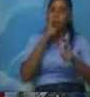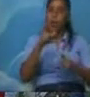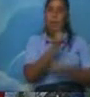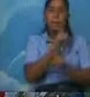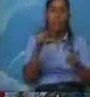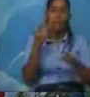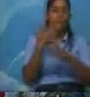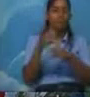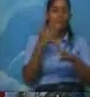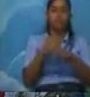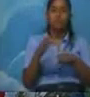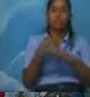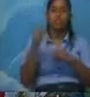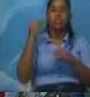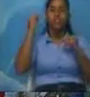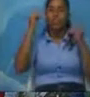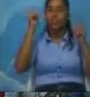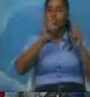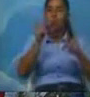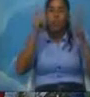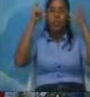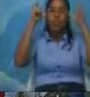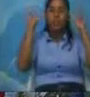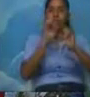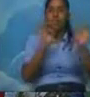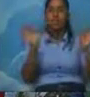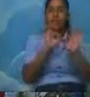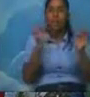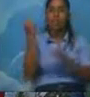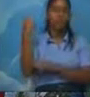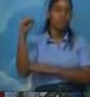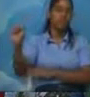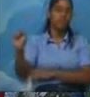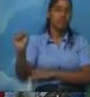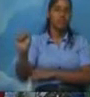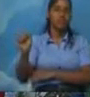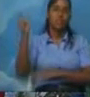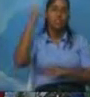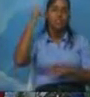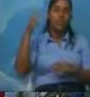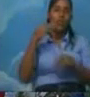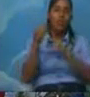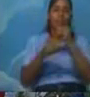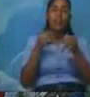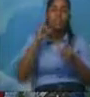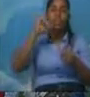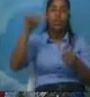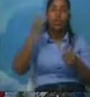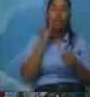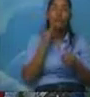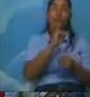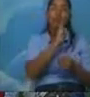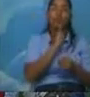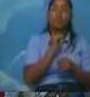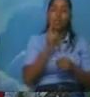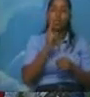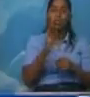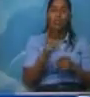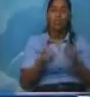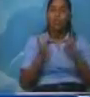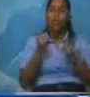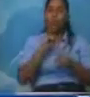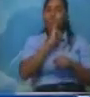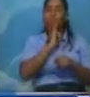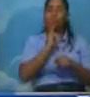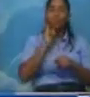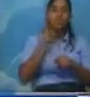haga como que no se dio cuenta como que no entendió sabes lo que hacen los judíos Cuando alguien los ofende le dice